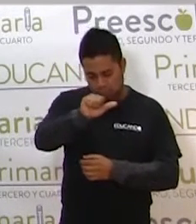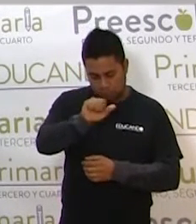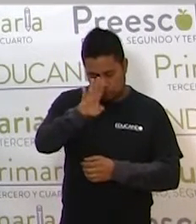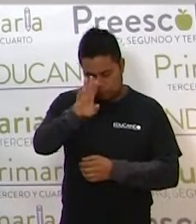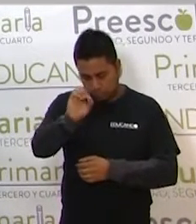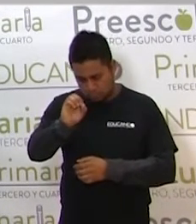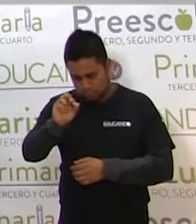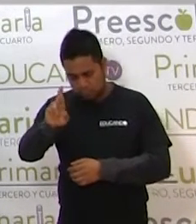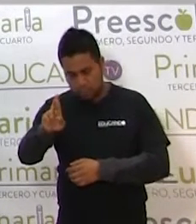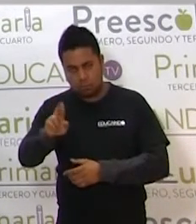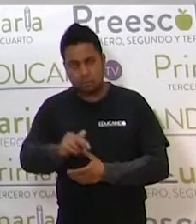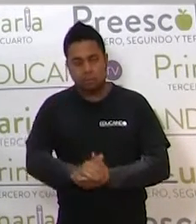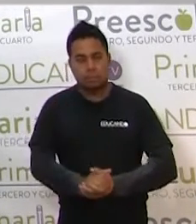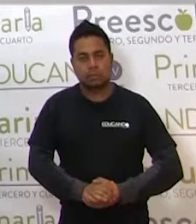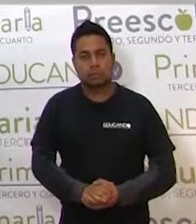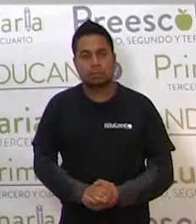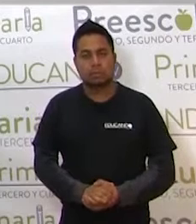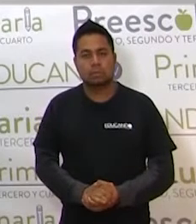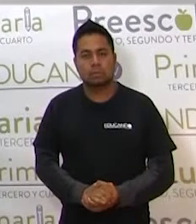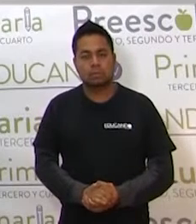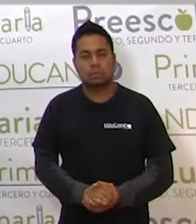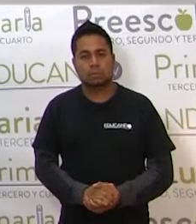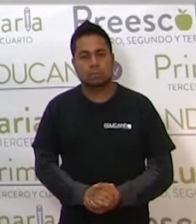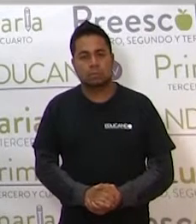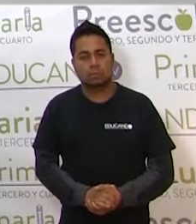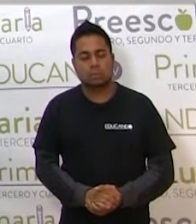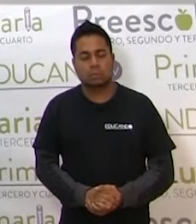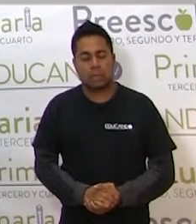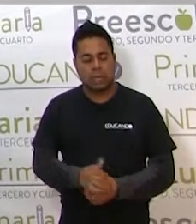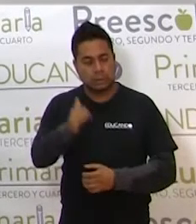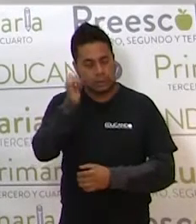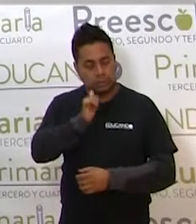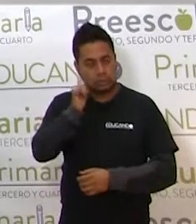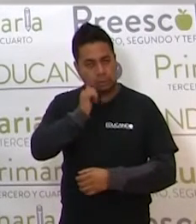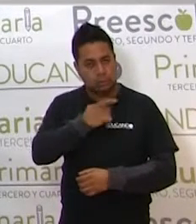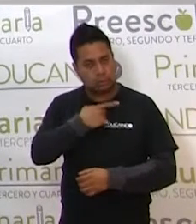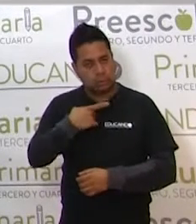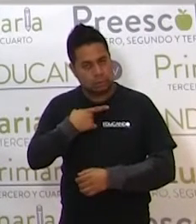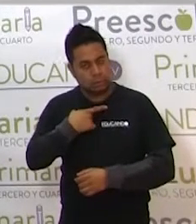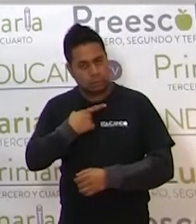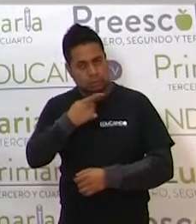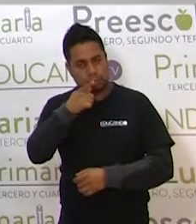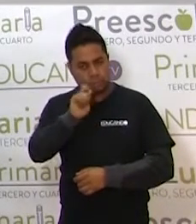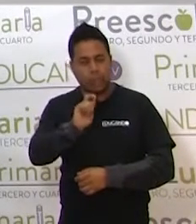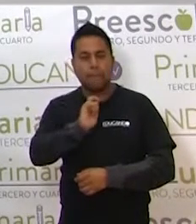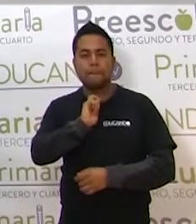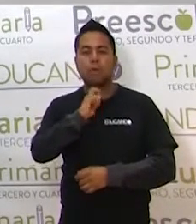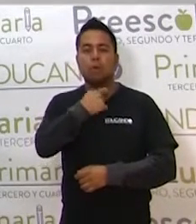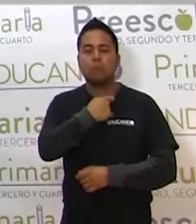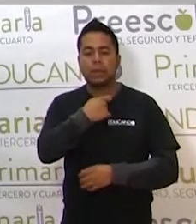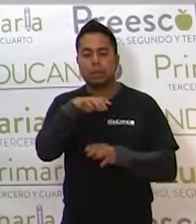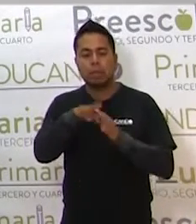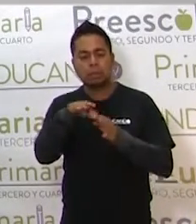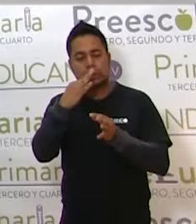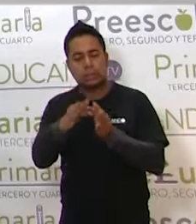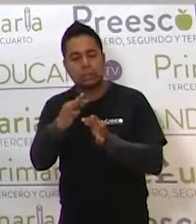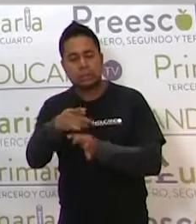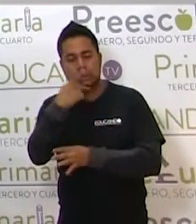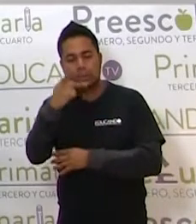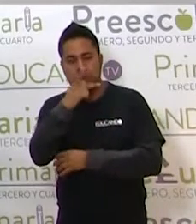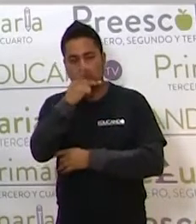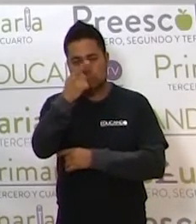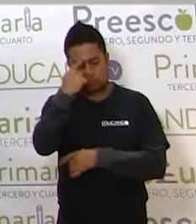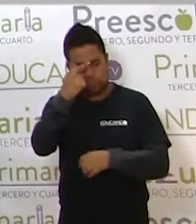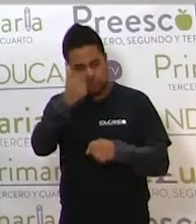por bien siempre tienes que recordar el volumen y la entonación de cada palabra para poder identificar